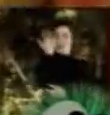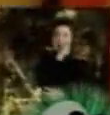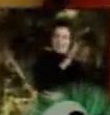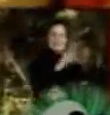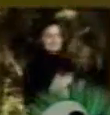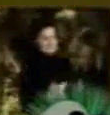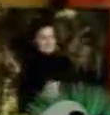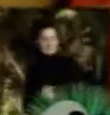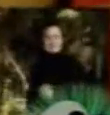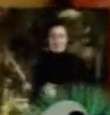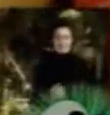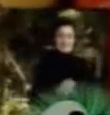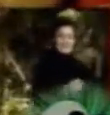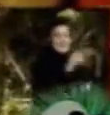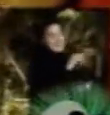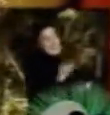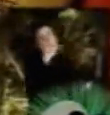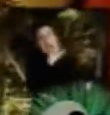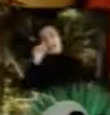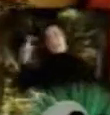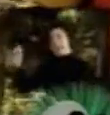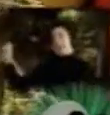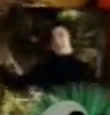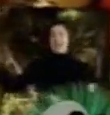carnavales. La la la la.